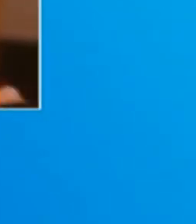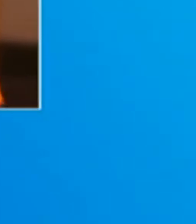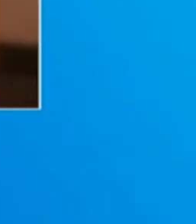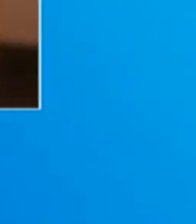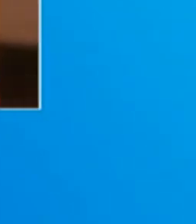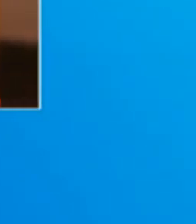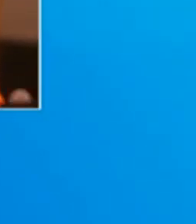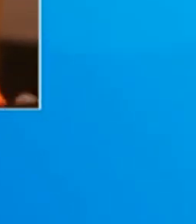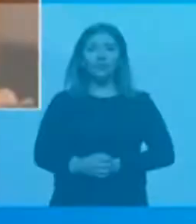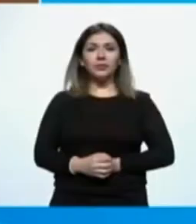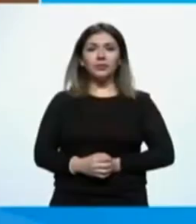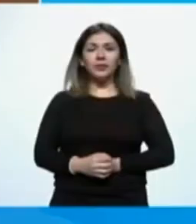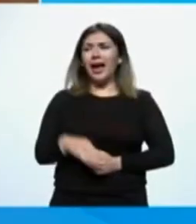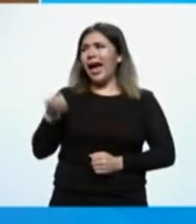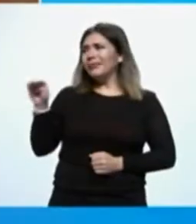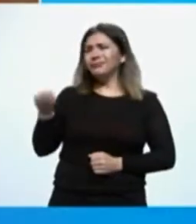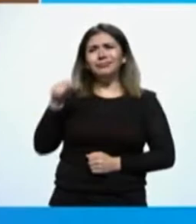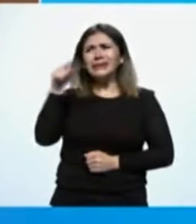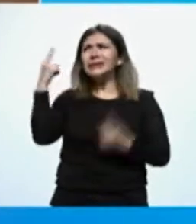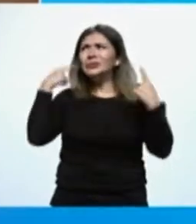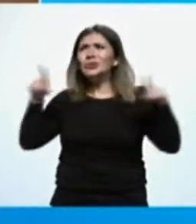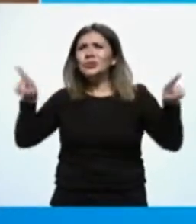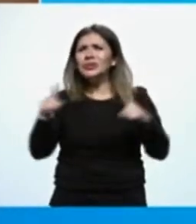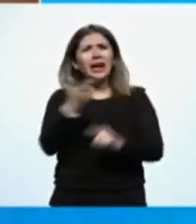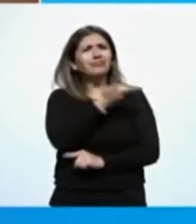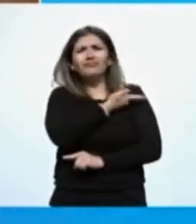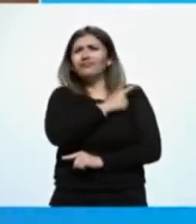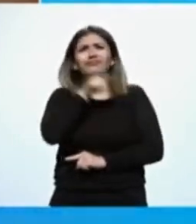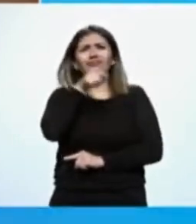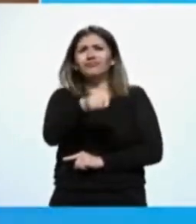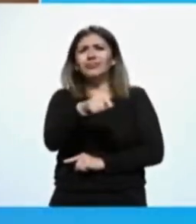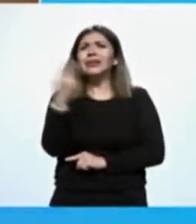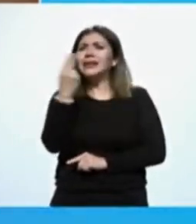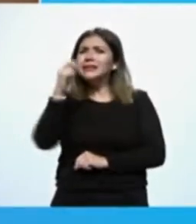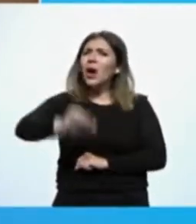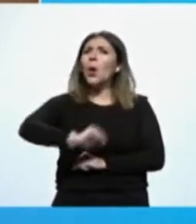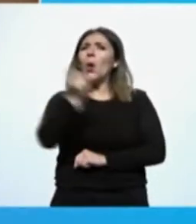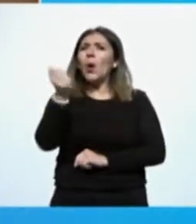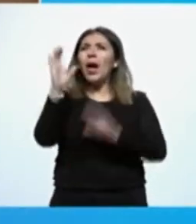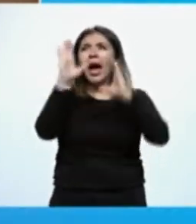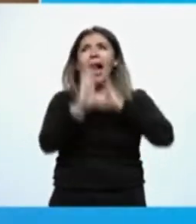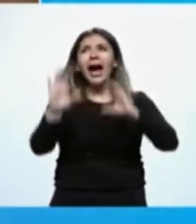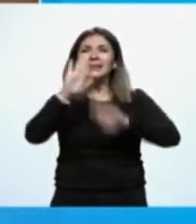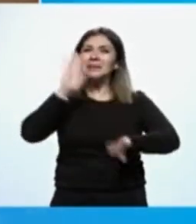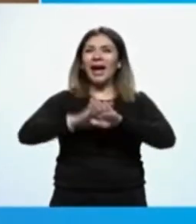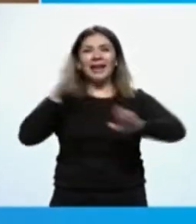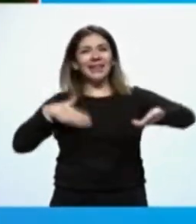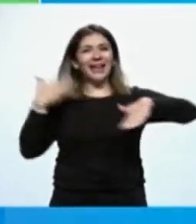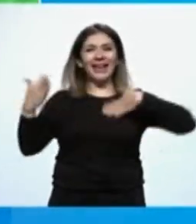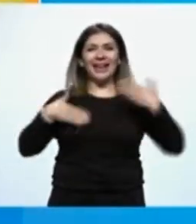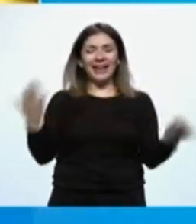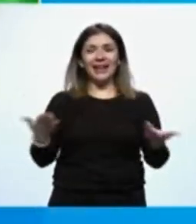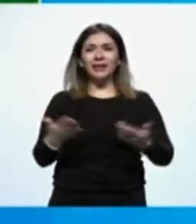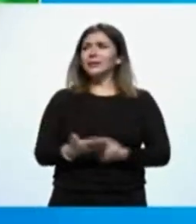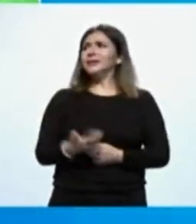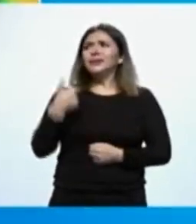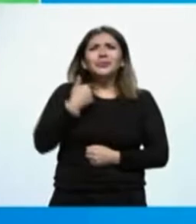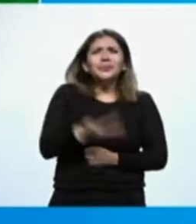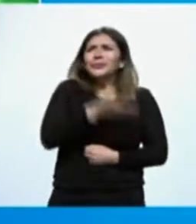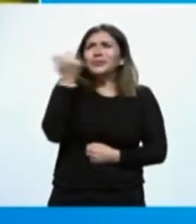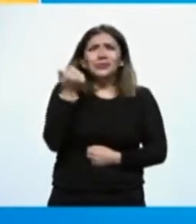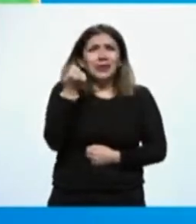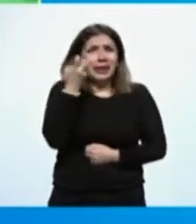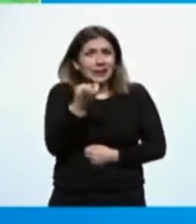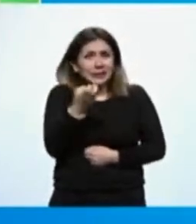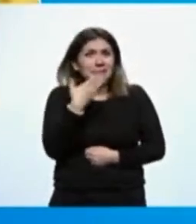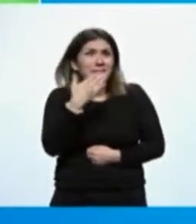Lucy, esa ópera al monstruo no lo frena. Necesitamos poner canciones más amenas. Alan, yo no sé si